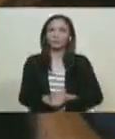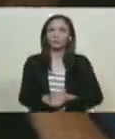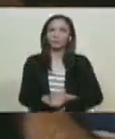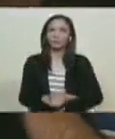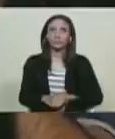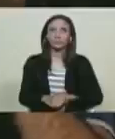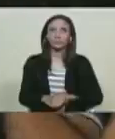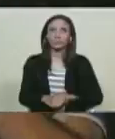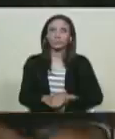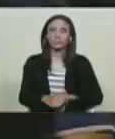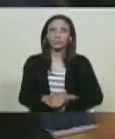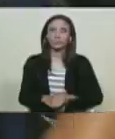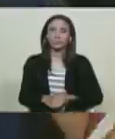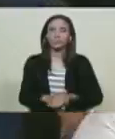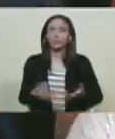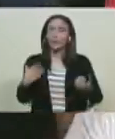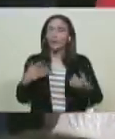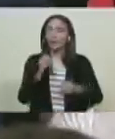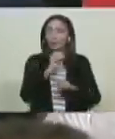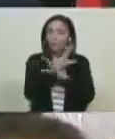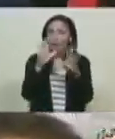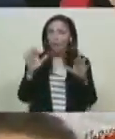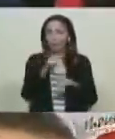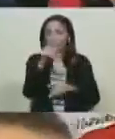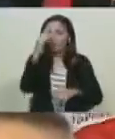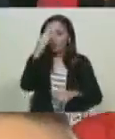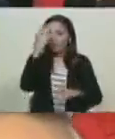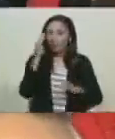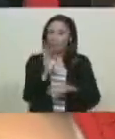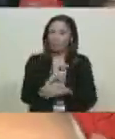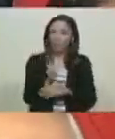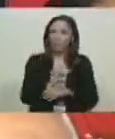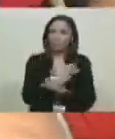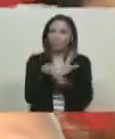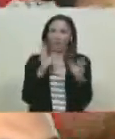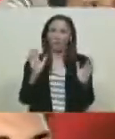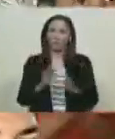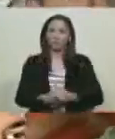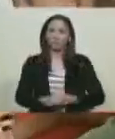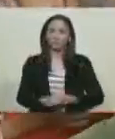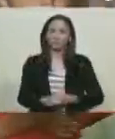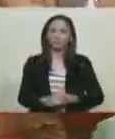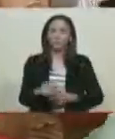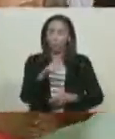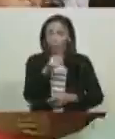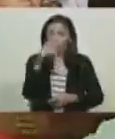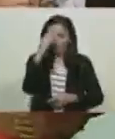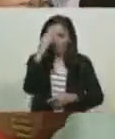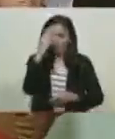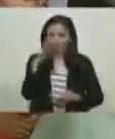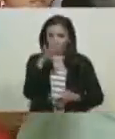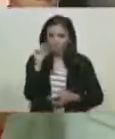Quiero hablar claro, pues, para que se me entienda. Por eso digo, ¿ustedes me entienden?